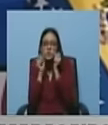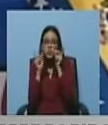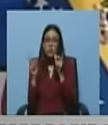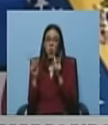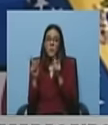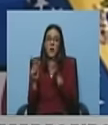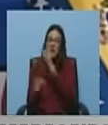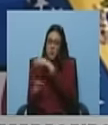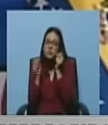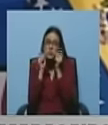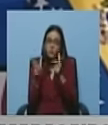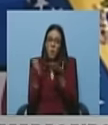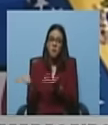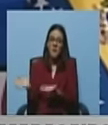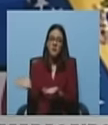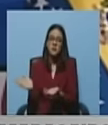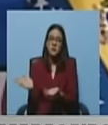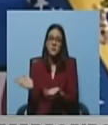sorprende.